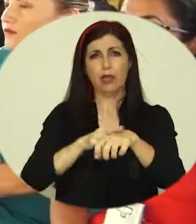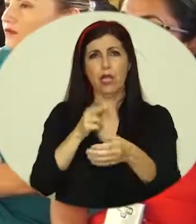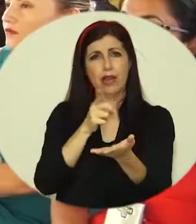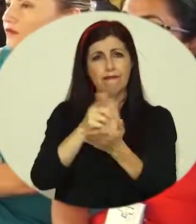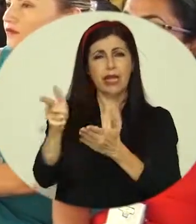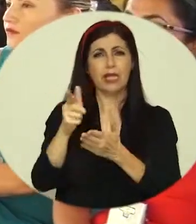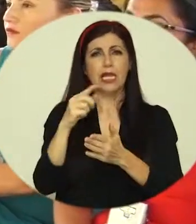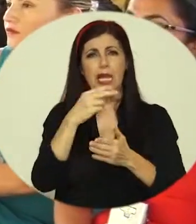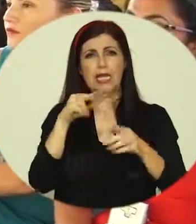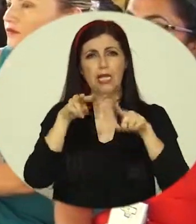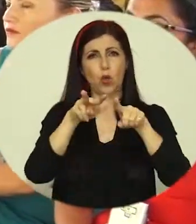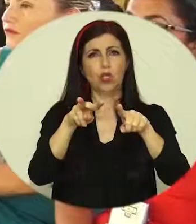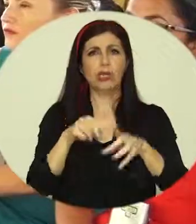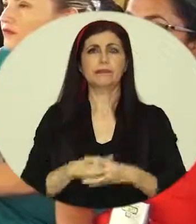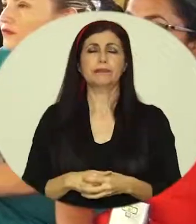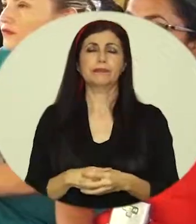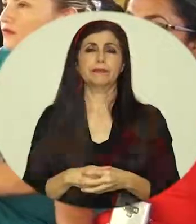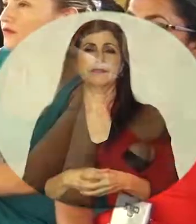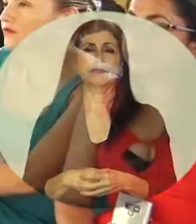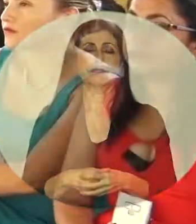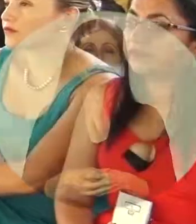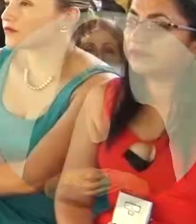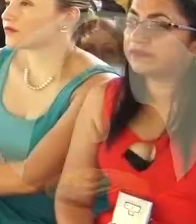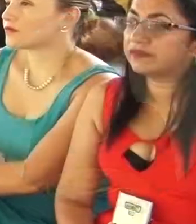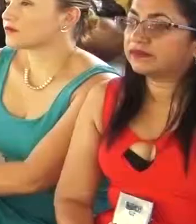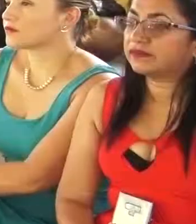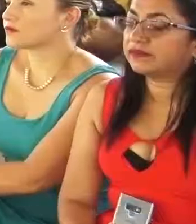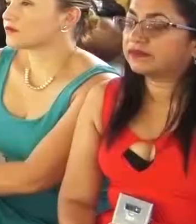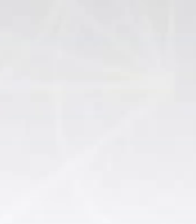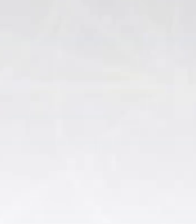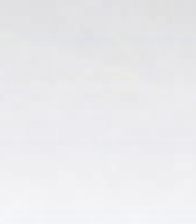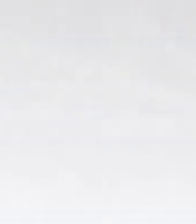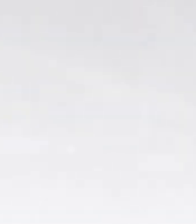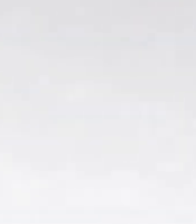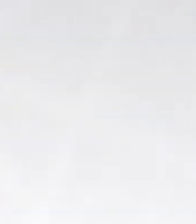la UNA, Campus Liberia y Nicoya.